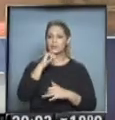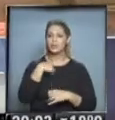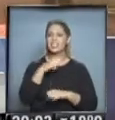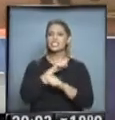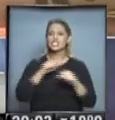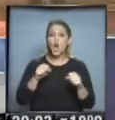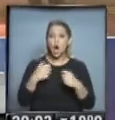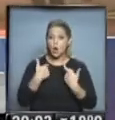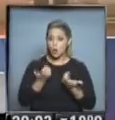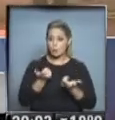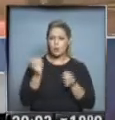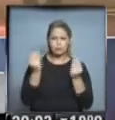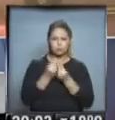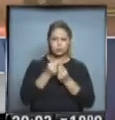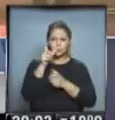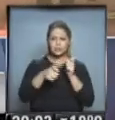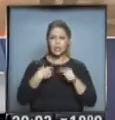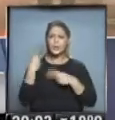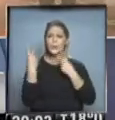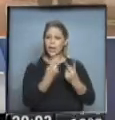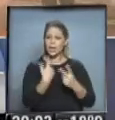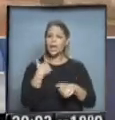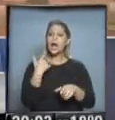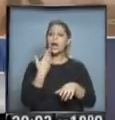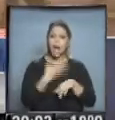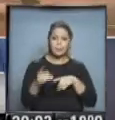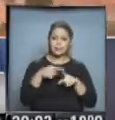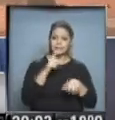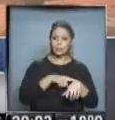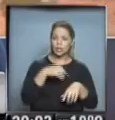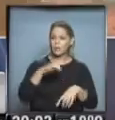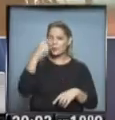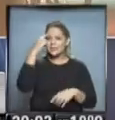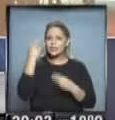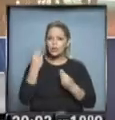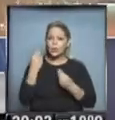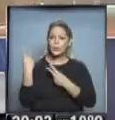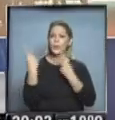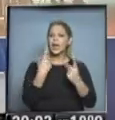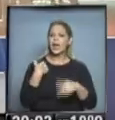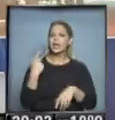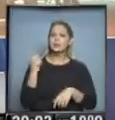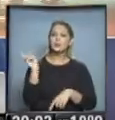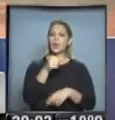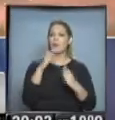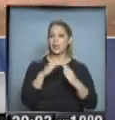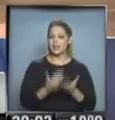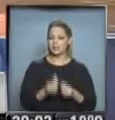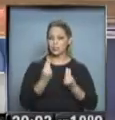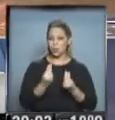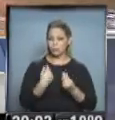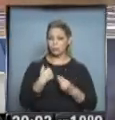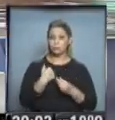sorpresa a muchos de los usuarios de trenes que desde esa hora tuvieron que evaluar, claro, alternativas para volver a sus casas tras la